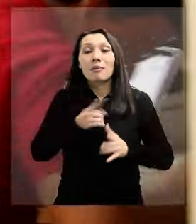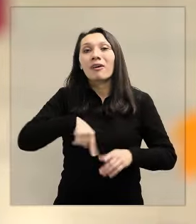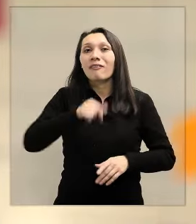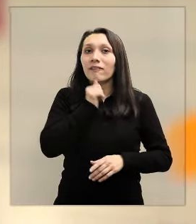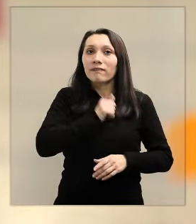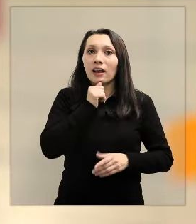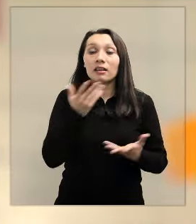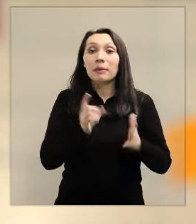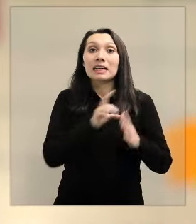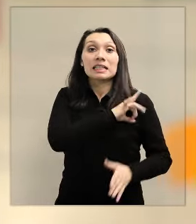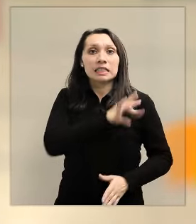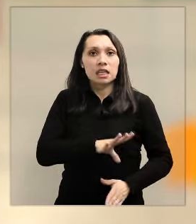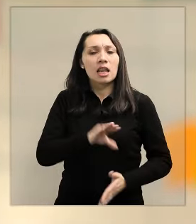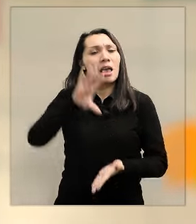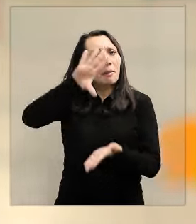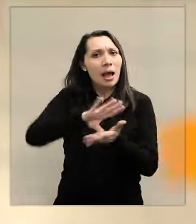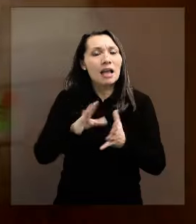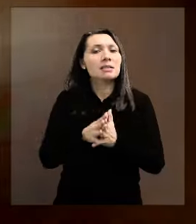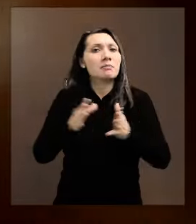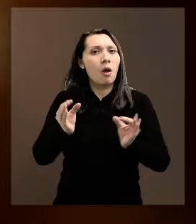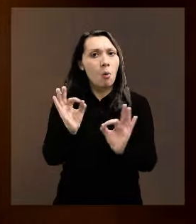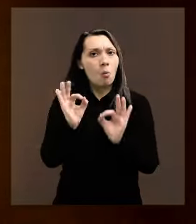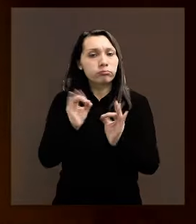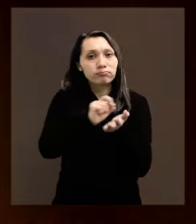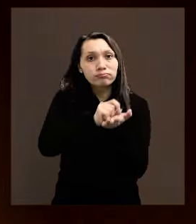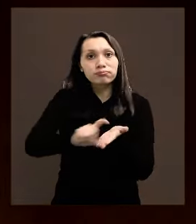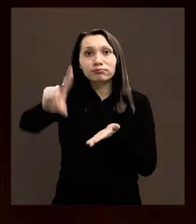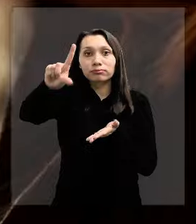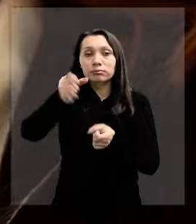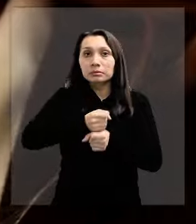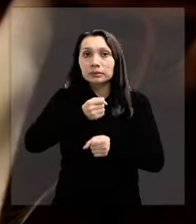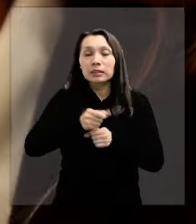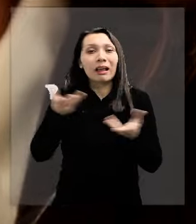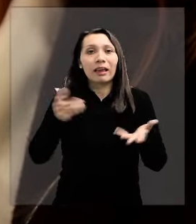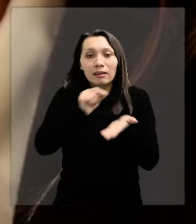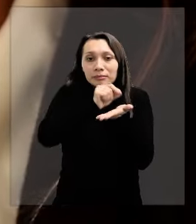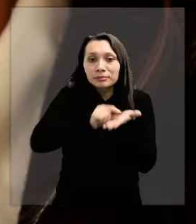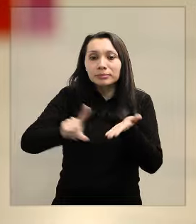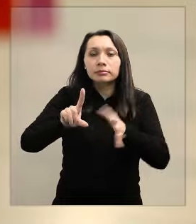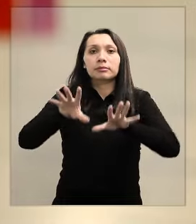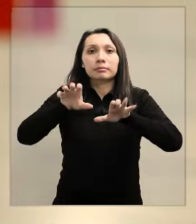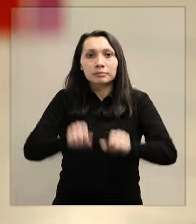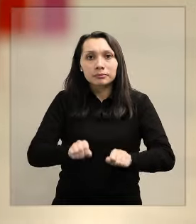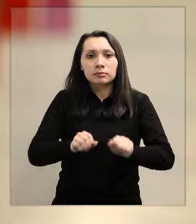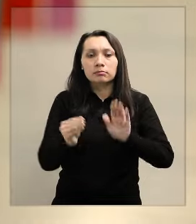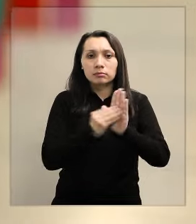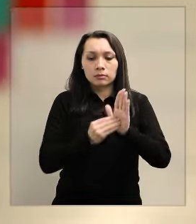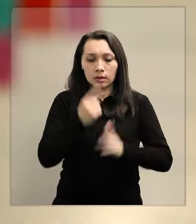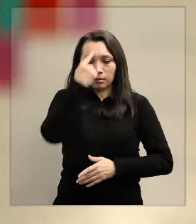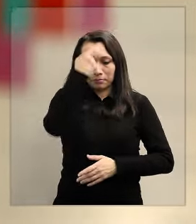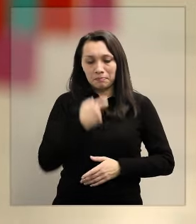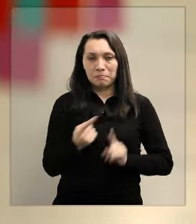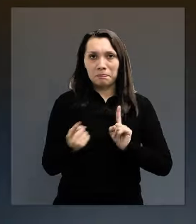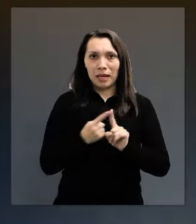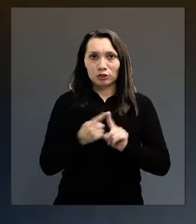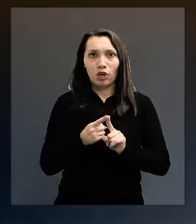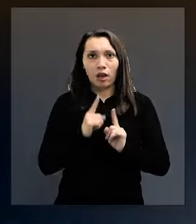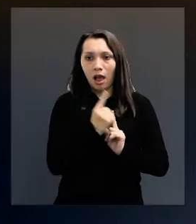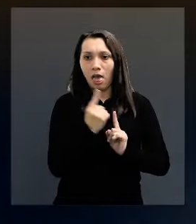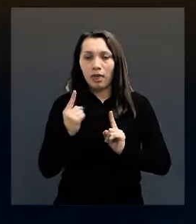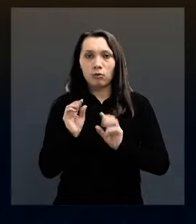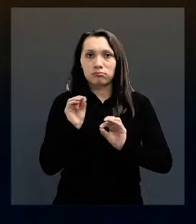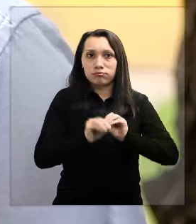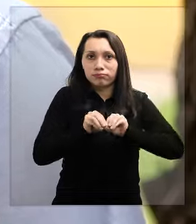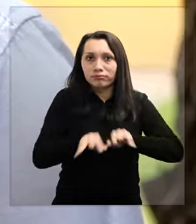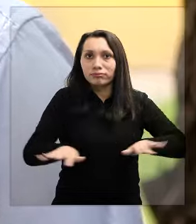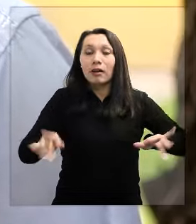falta para que Chile sea el país más ideal para emprender es que el emprendimiento se instale en la agenda personal de las personas. Esa